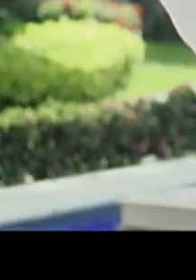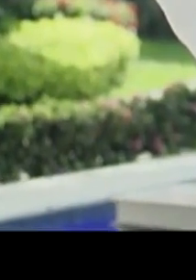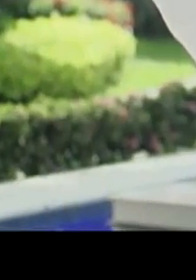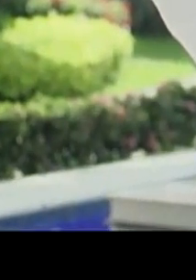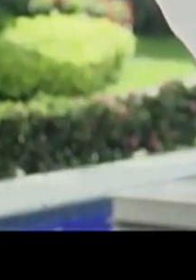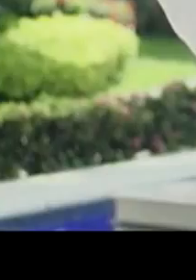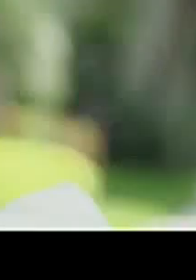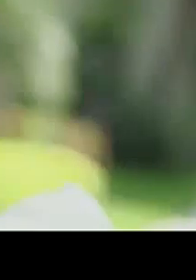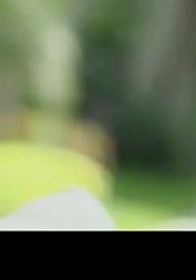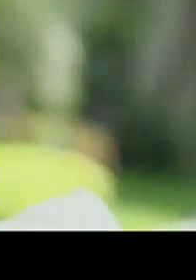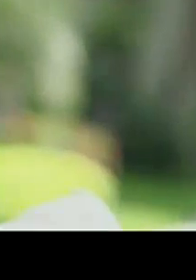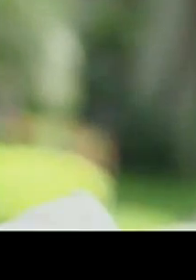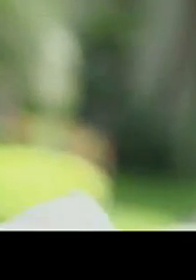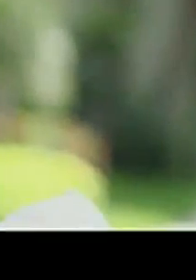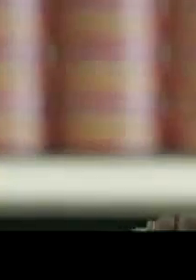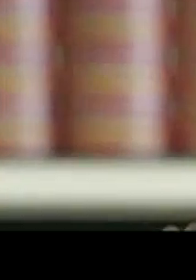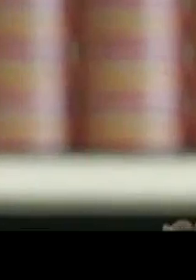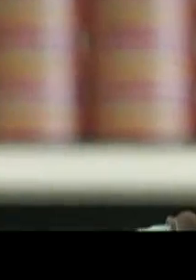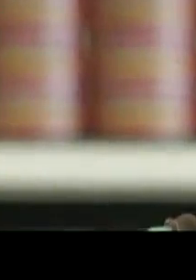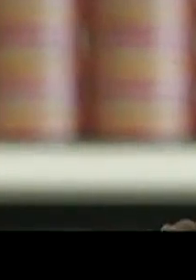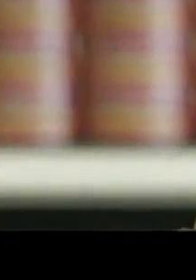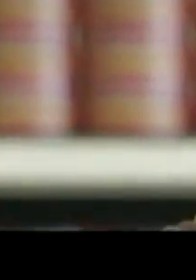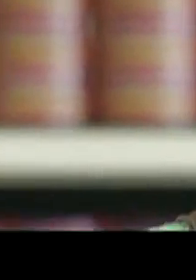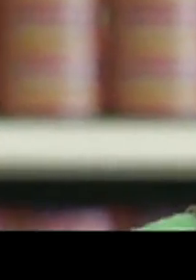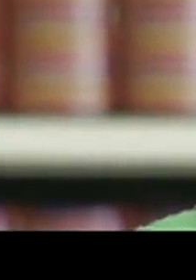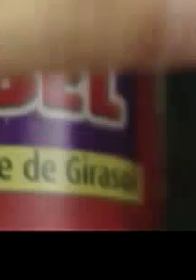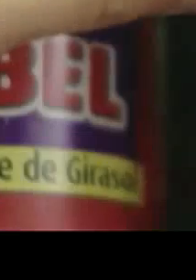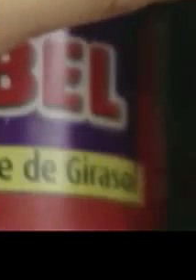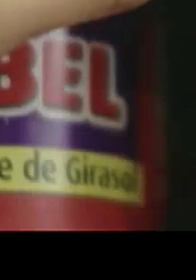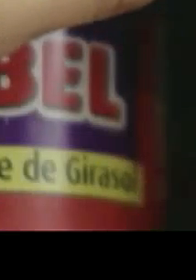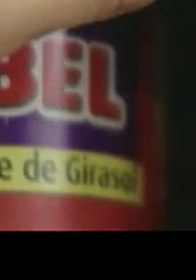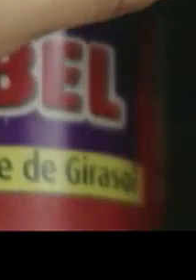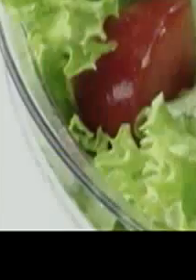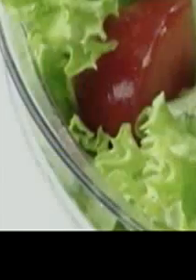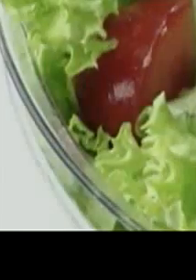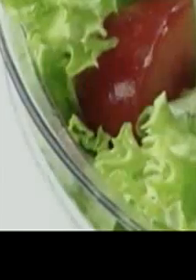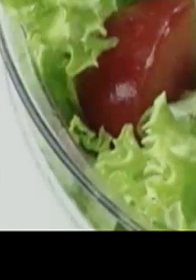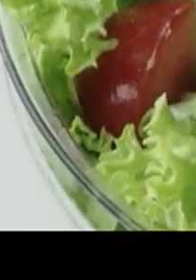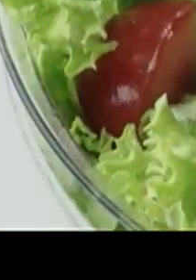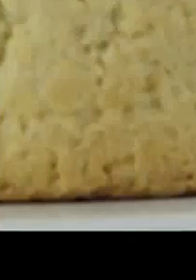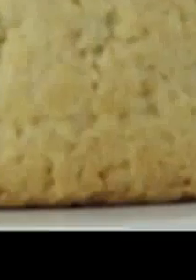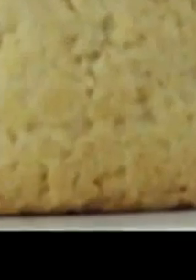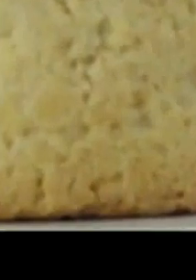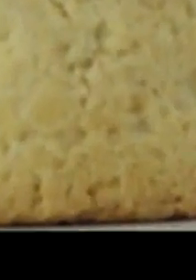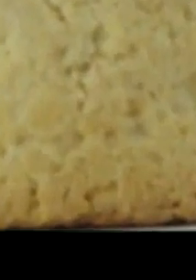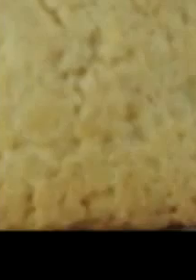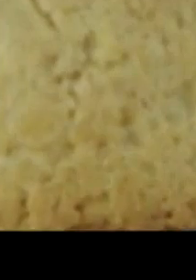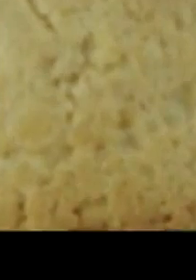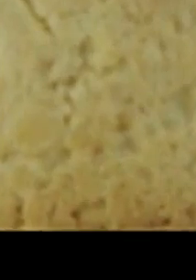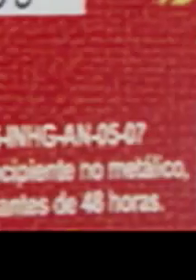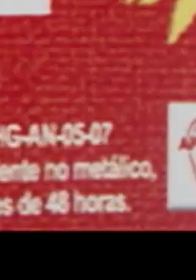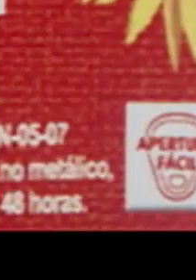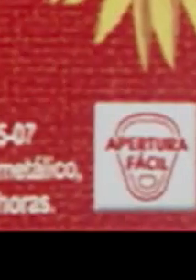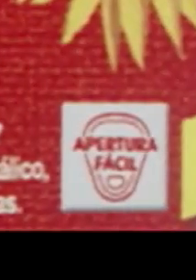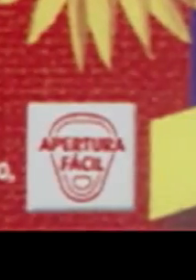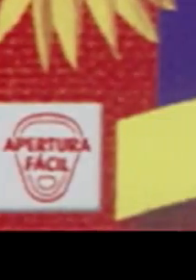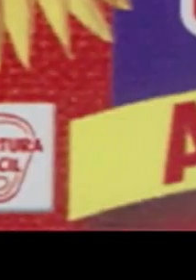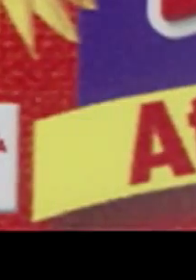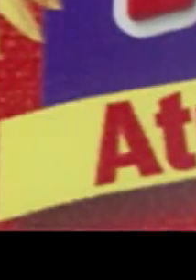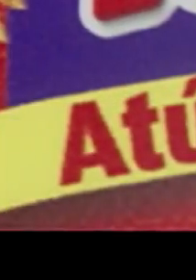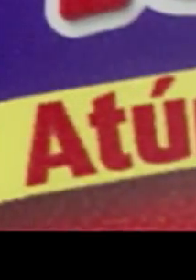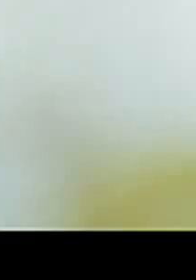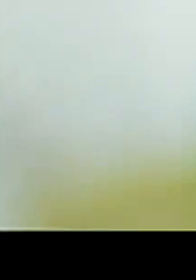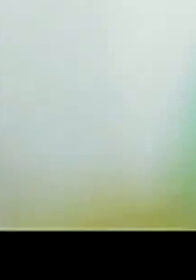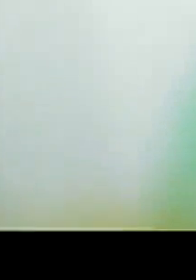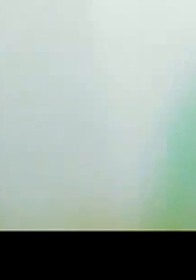tienen gustos muy diferentes, pero felizmente hay algo que tienen en común. Atún Isabel, con lomitos enteros que son deliciosos y aceite